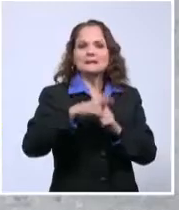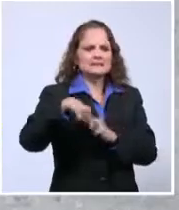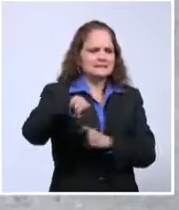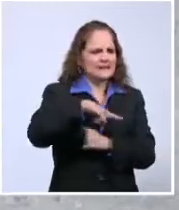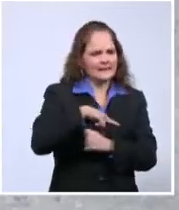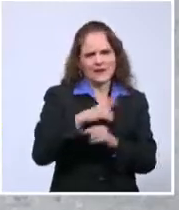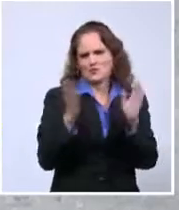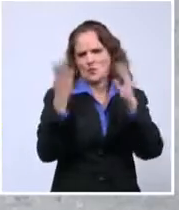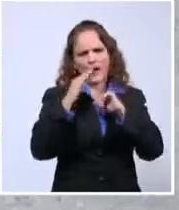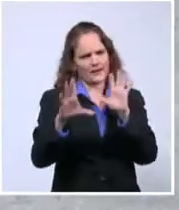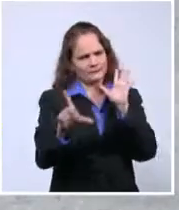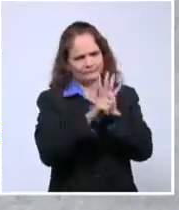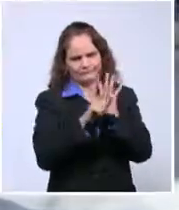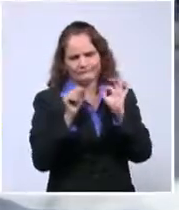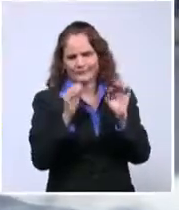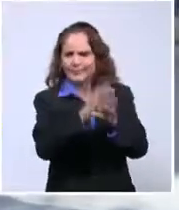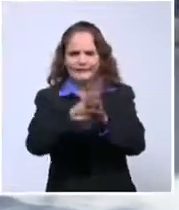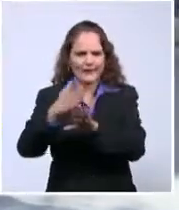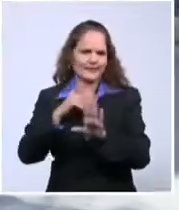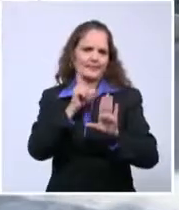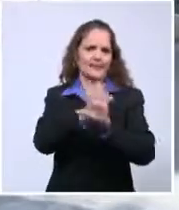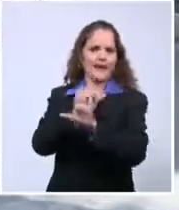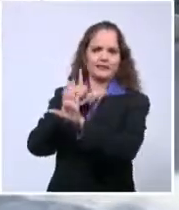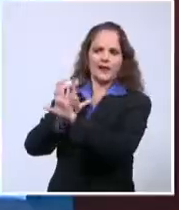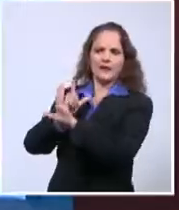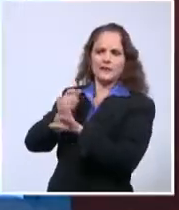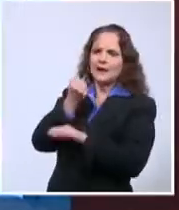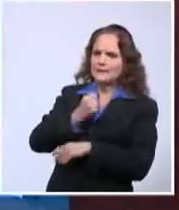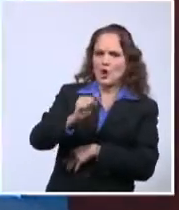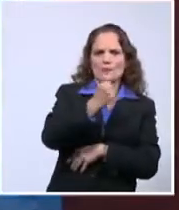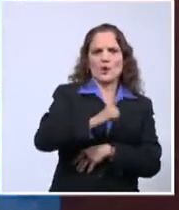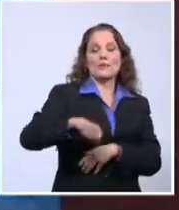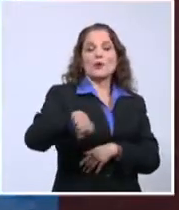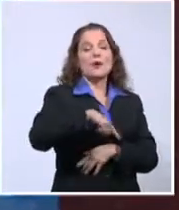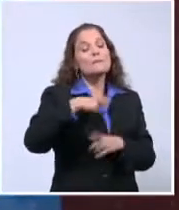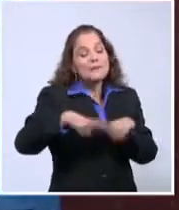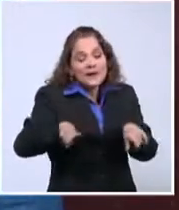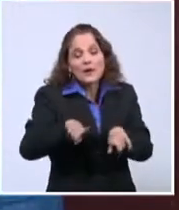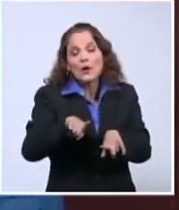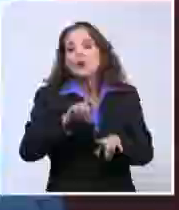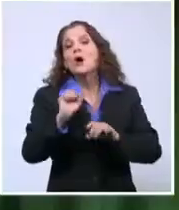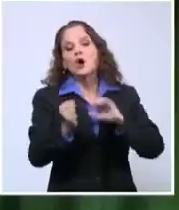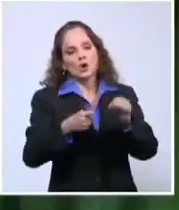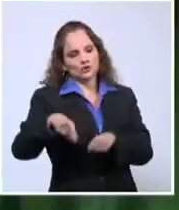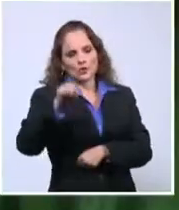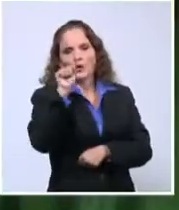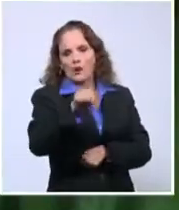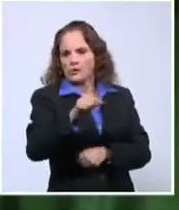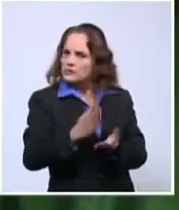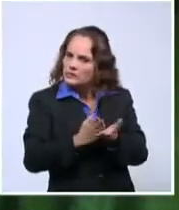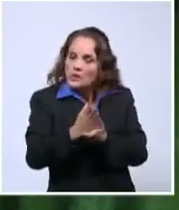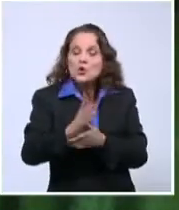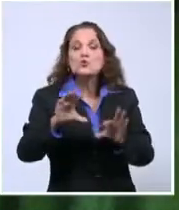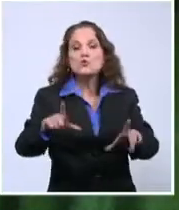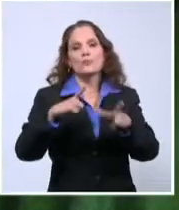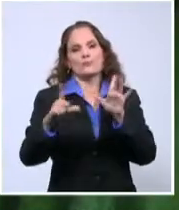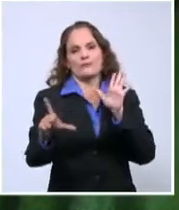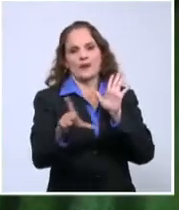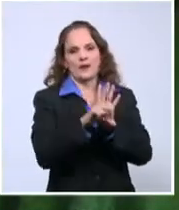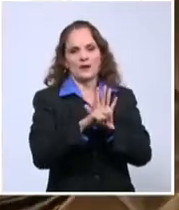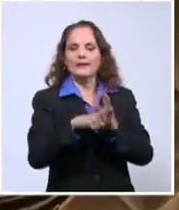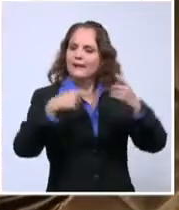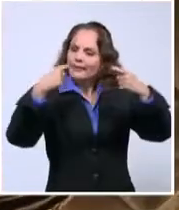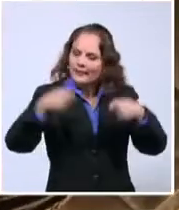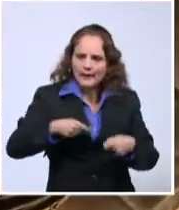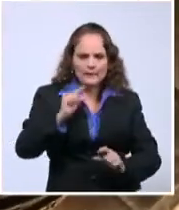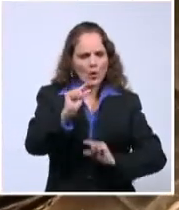alza de los precios y el oportunismo, mecanismos de control hacen valer lo establecido con la ley. Se trata de cerrar el cerco, cortar las